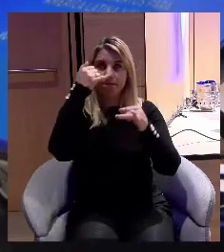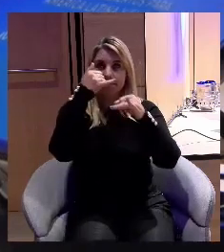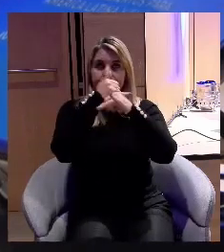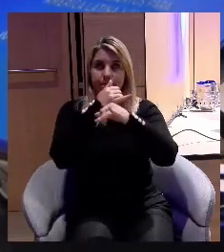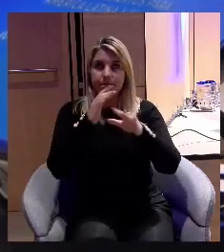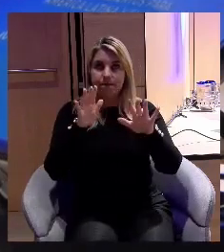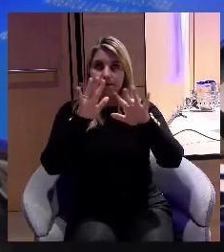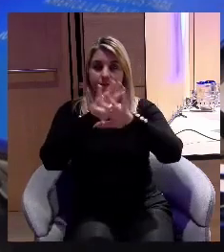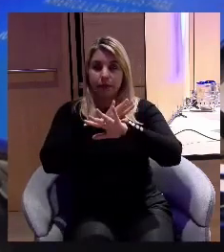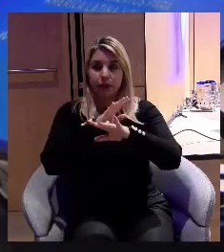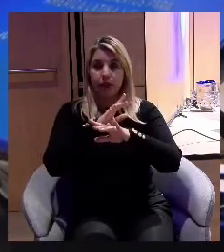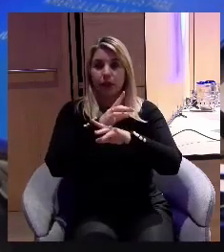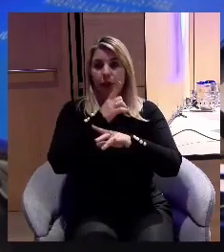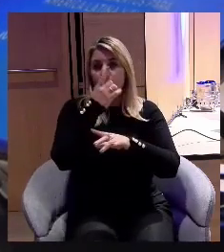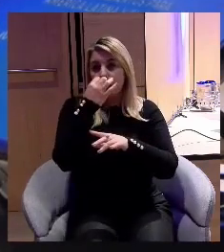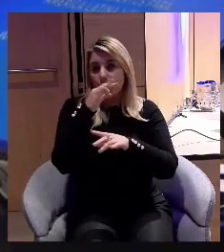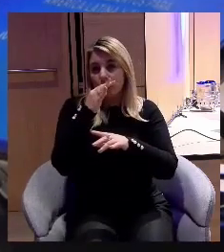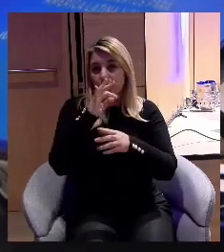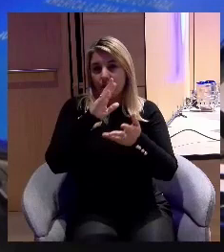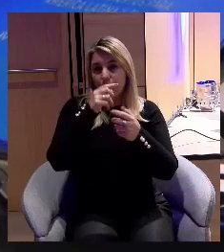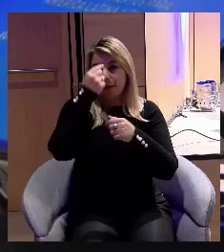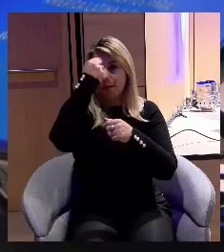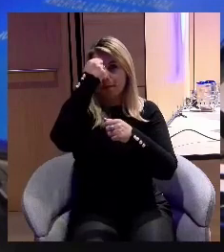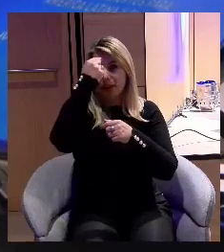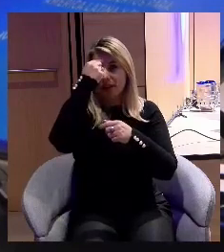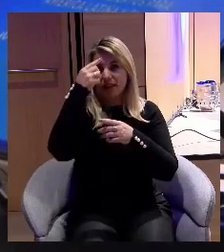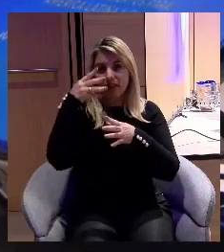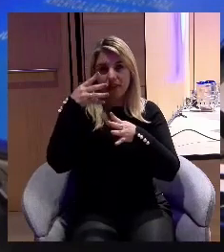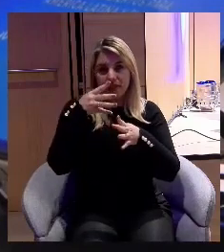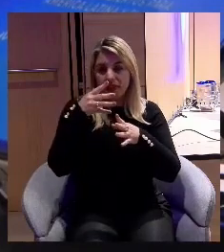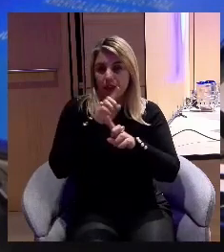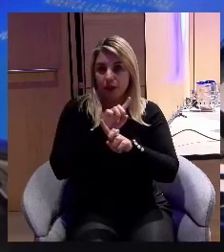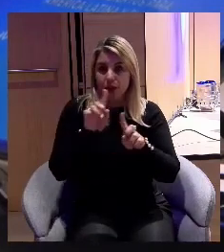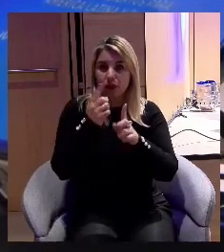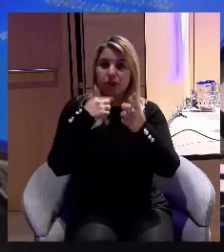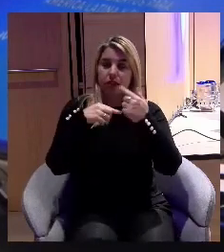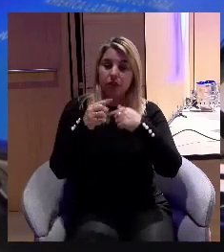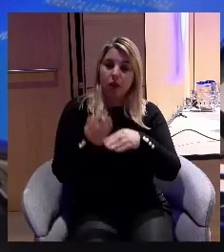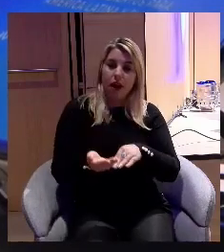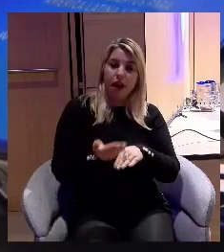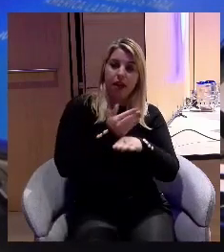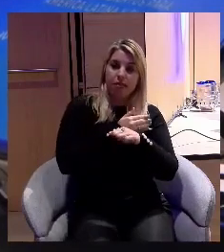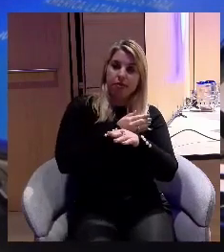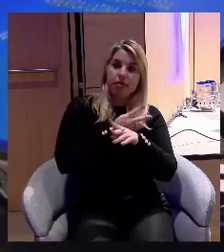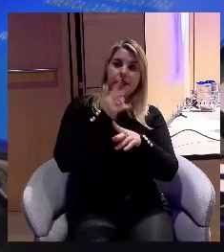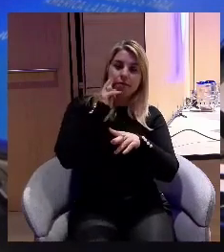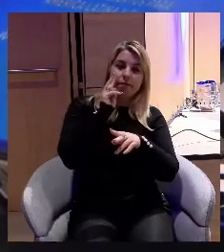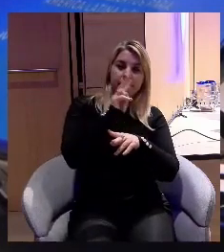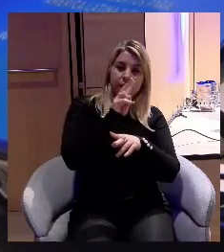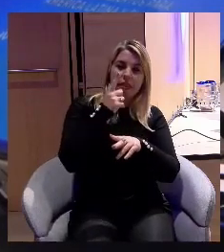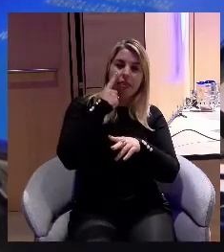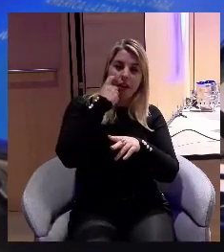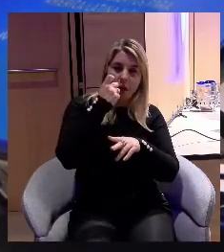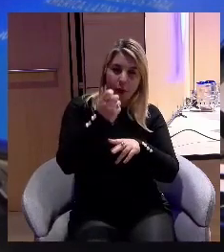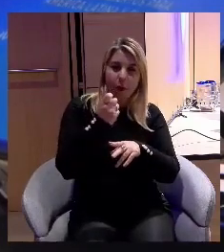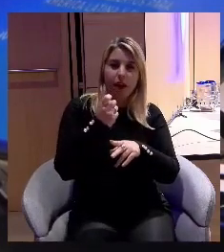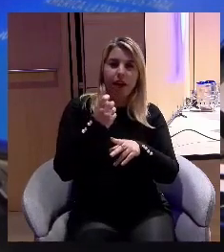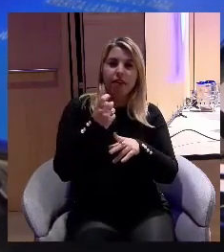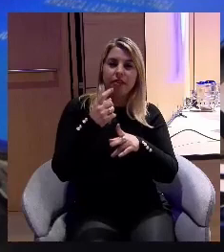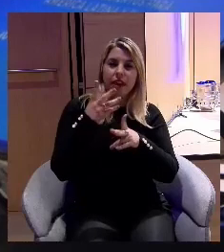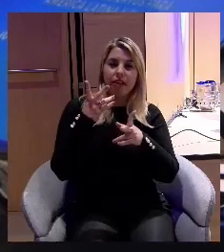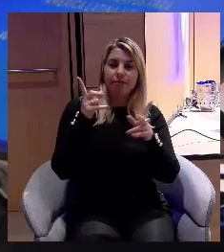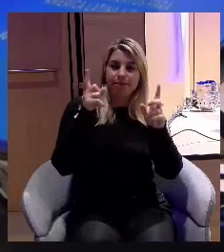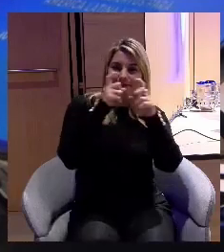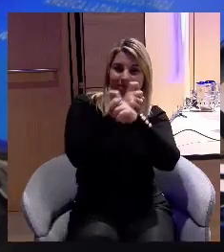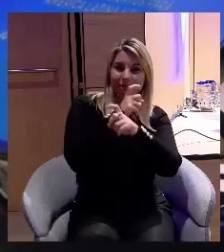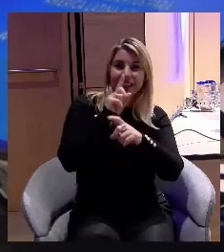quiero verlo solamente como desafíos, porque sería como que algo que anticipamos y observamos que era un desafío, sino cuestiones que nos dimos